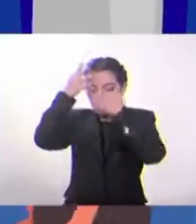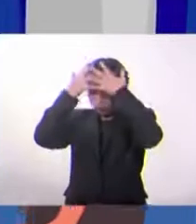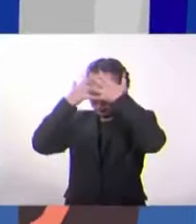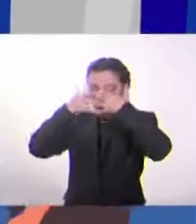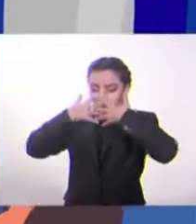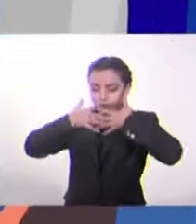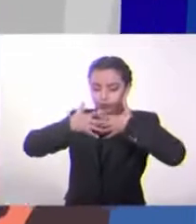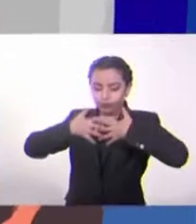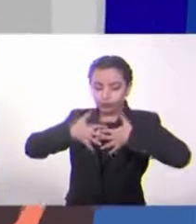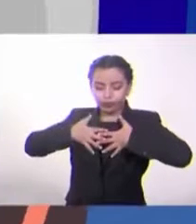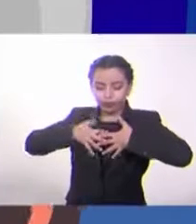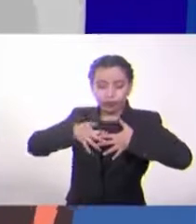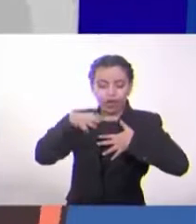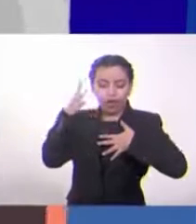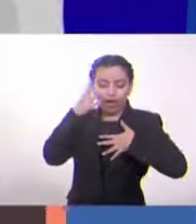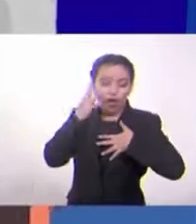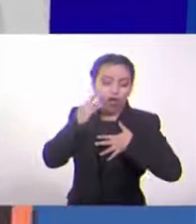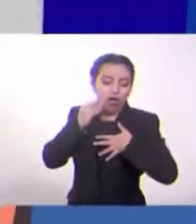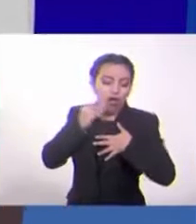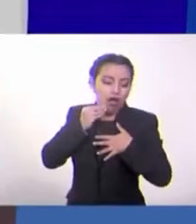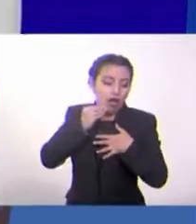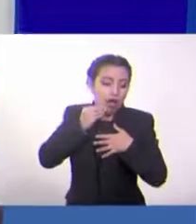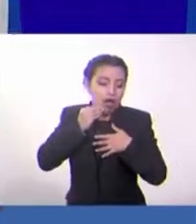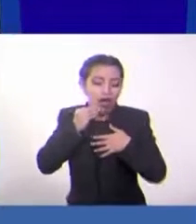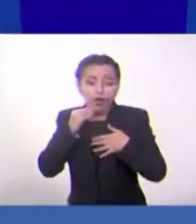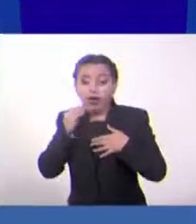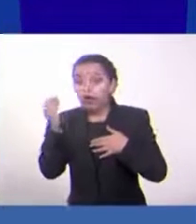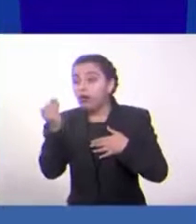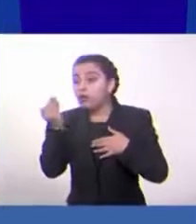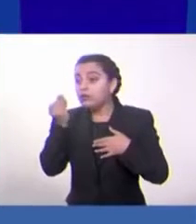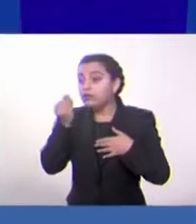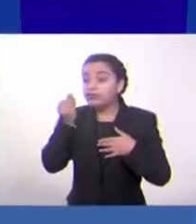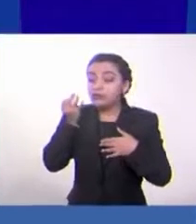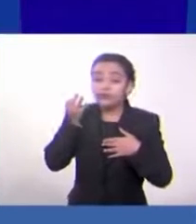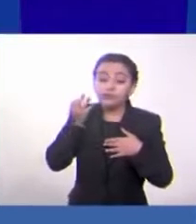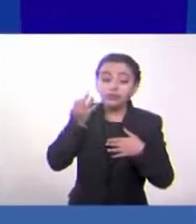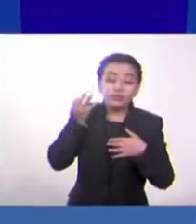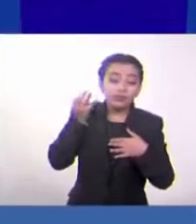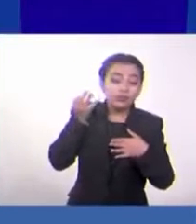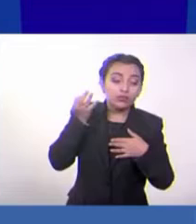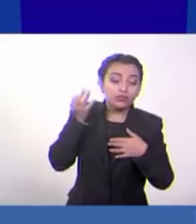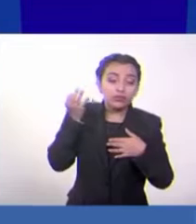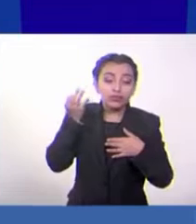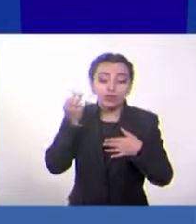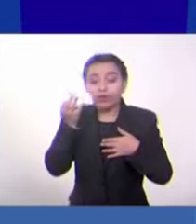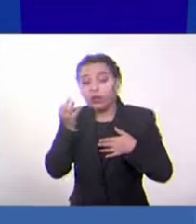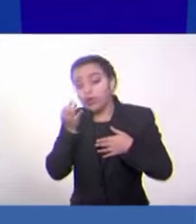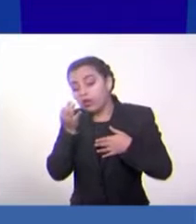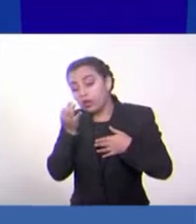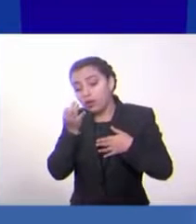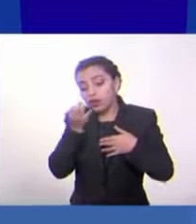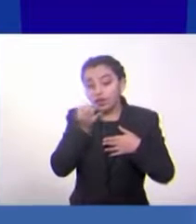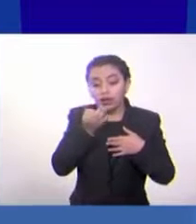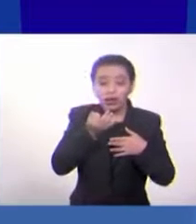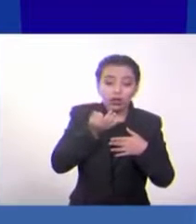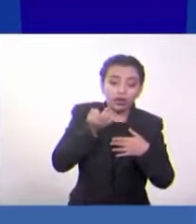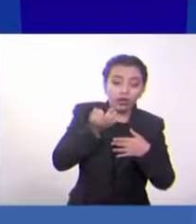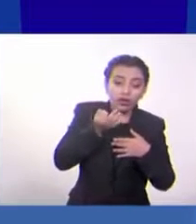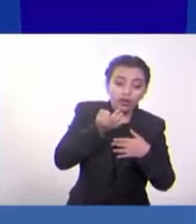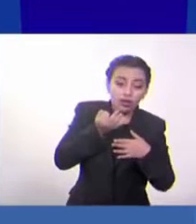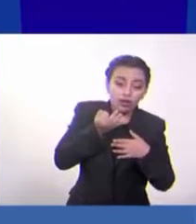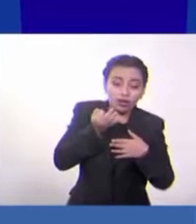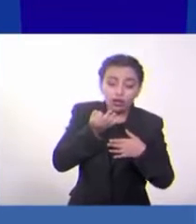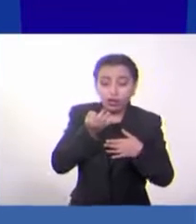presenta como una muchacha extraviada. Lléveme en ancas. Y les da direcciones falsas de